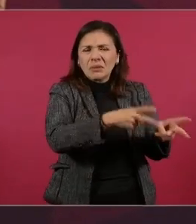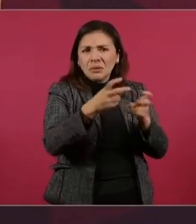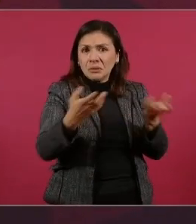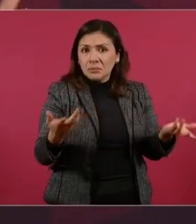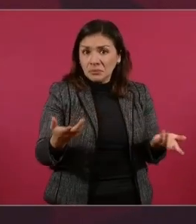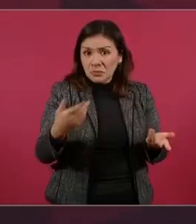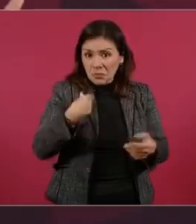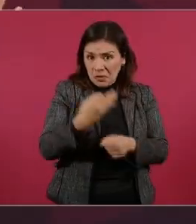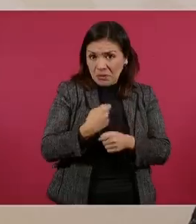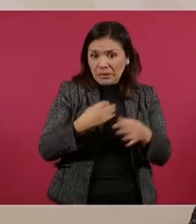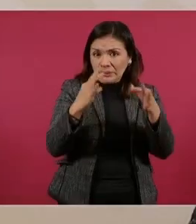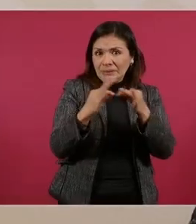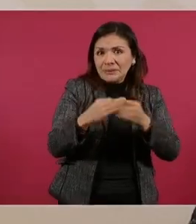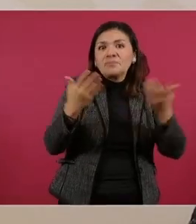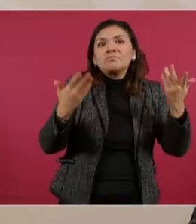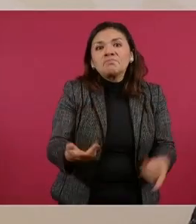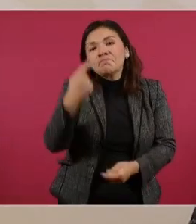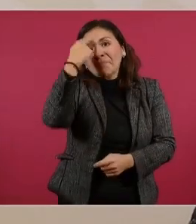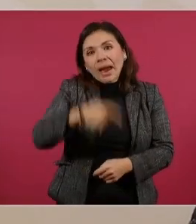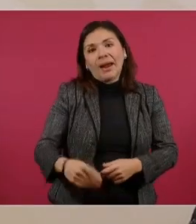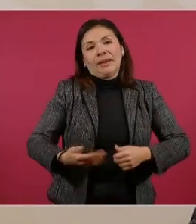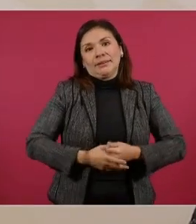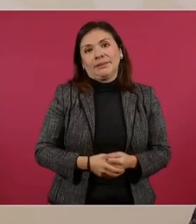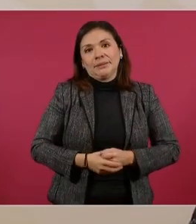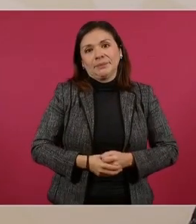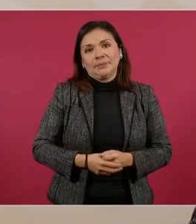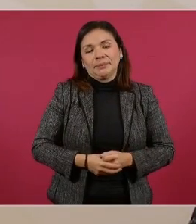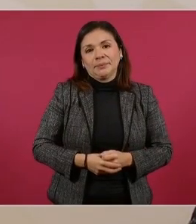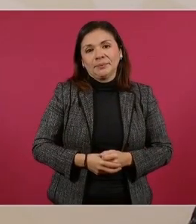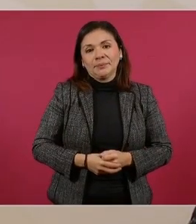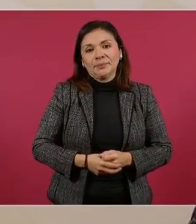me obligas a decir eso